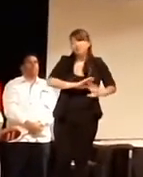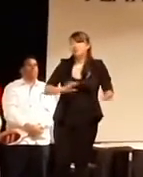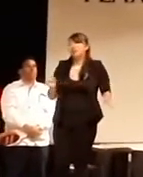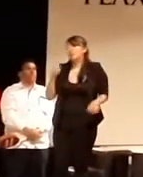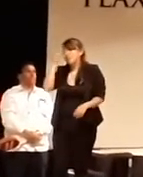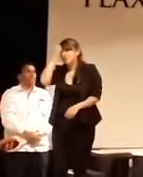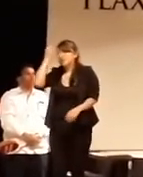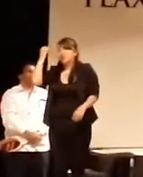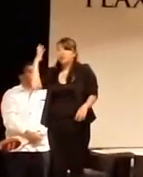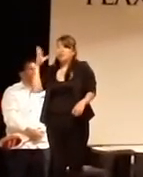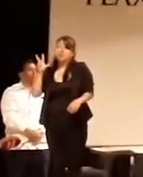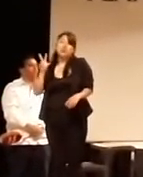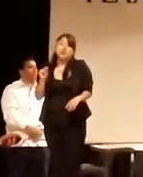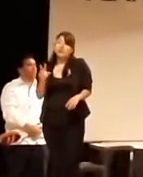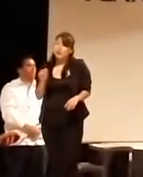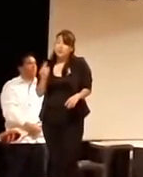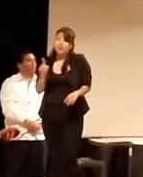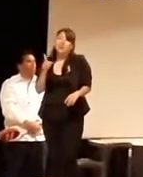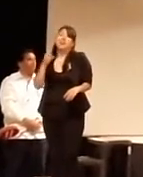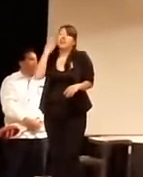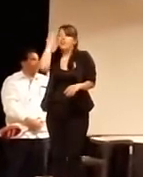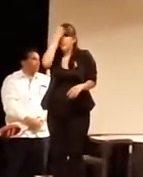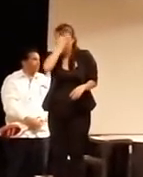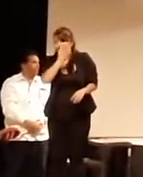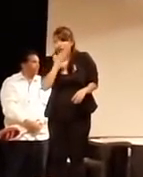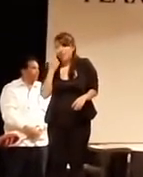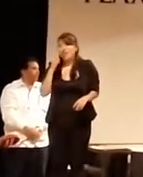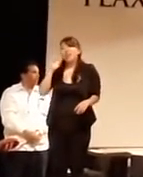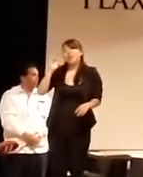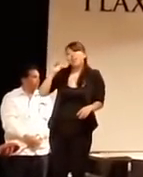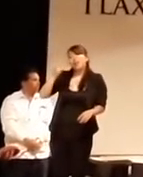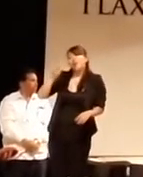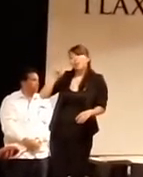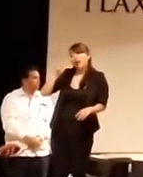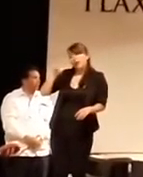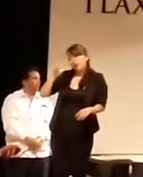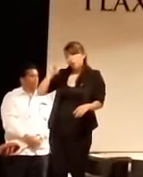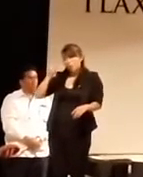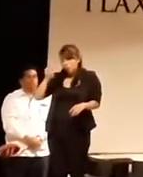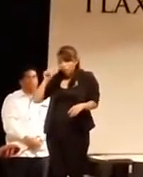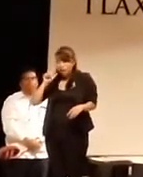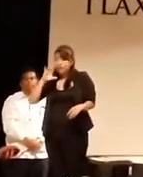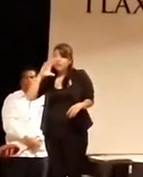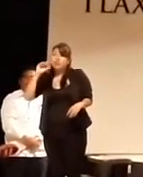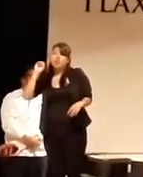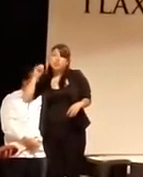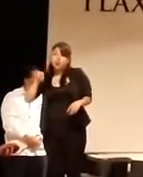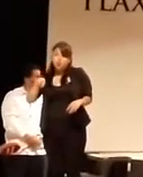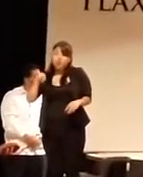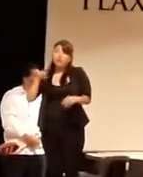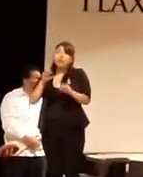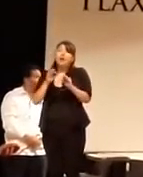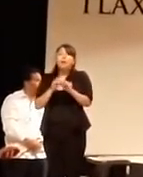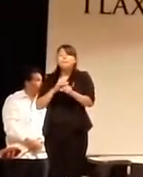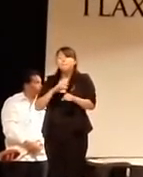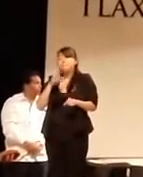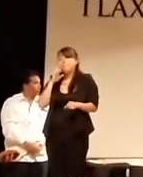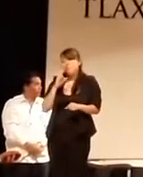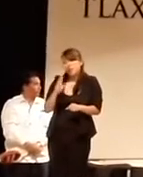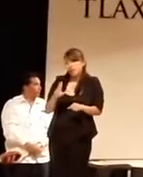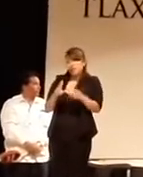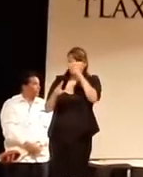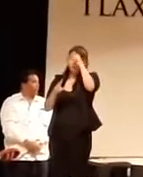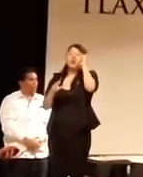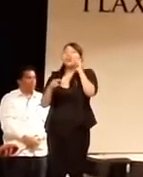Una, que aunque no esté en el debate internacional, sea una opción que retroalimente a los involucrados, esté vinculado a